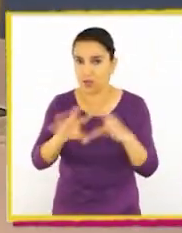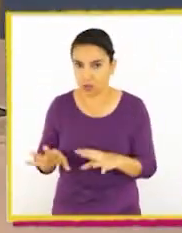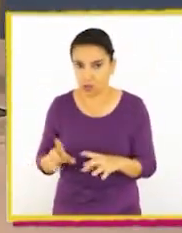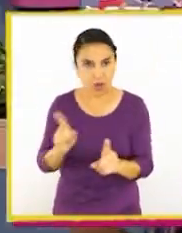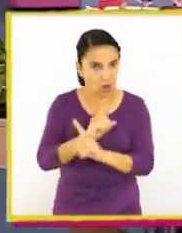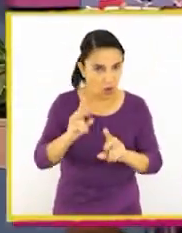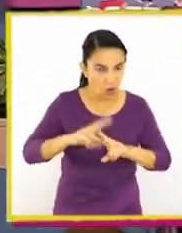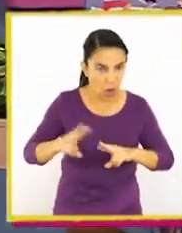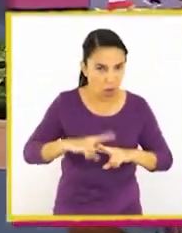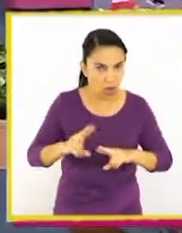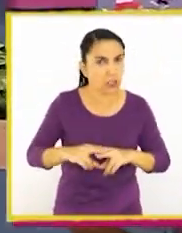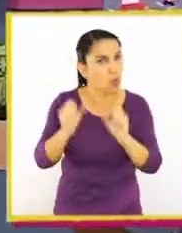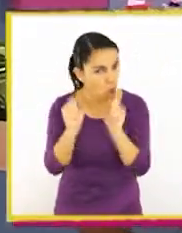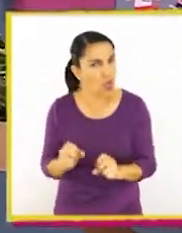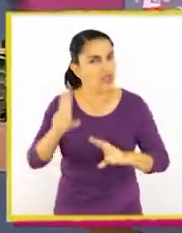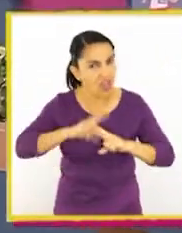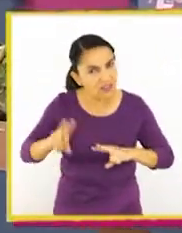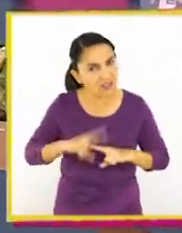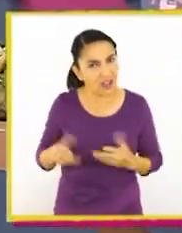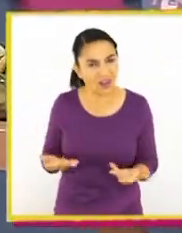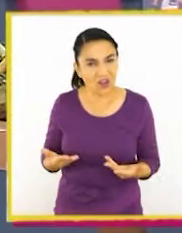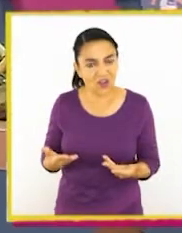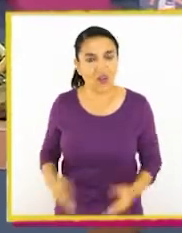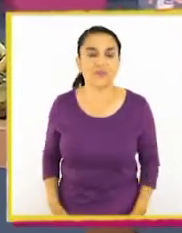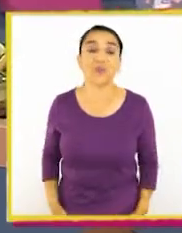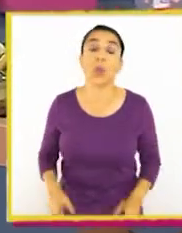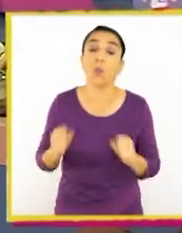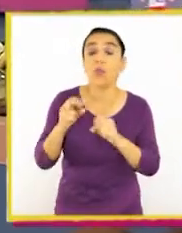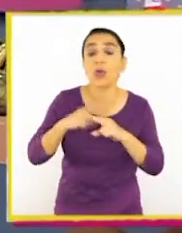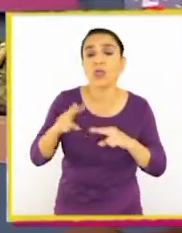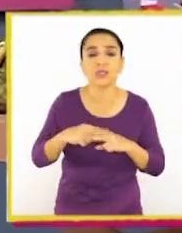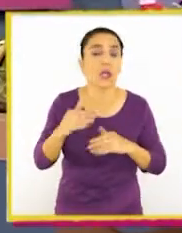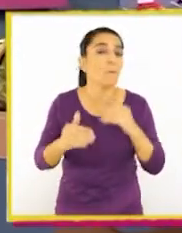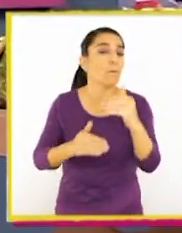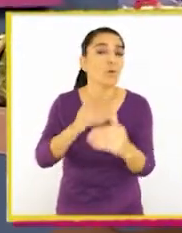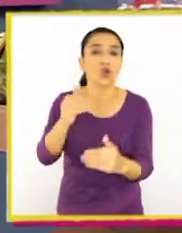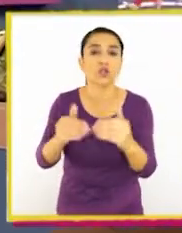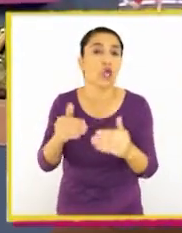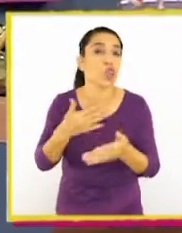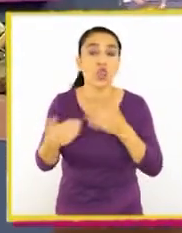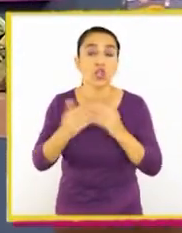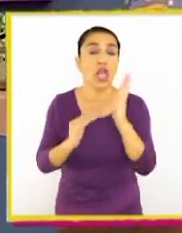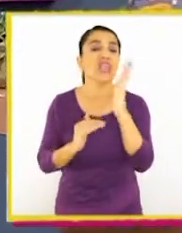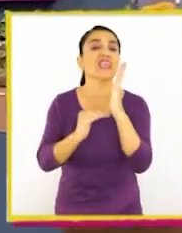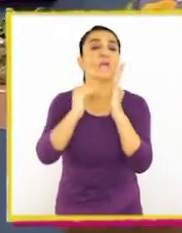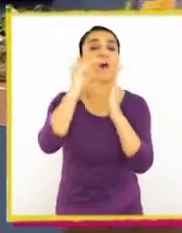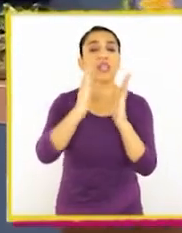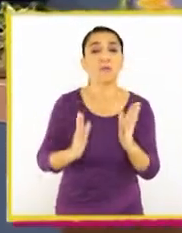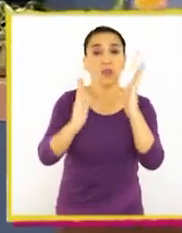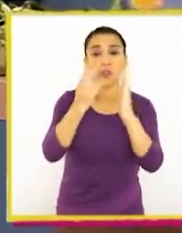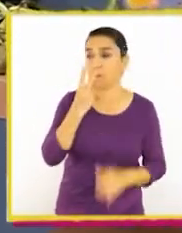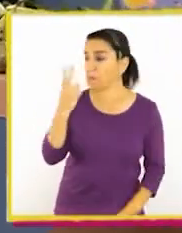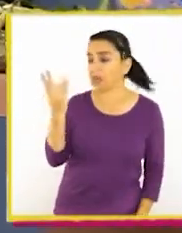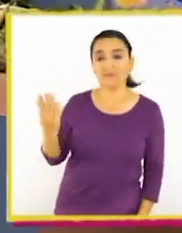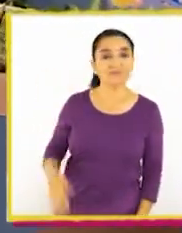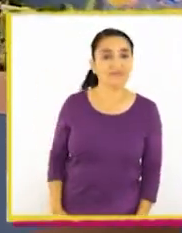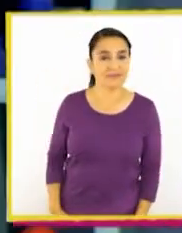si no, siempre es tiempo para hacerlo. Puedes realizar este proceso incluso en el balcón de un departamento,